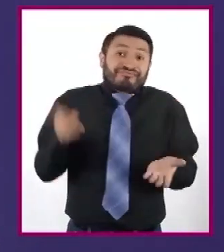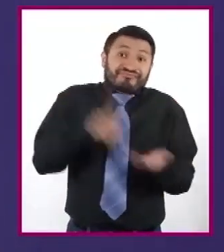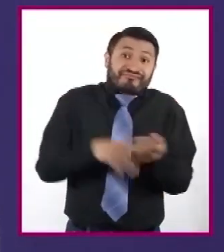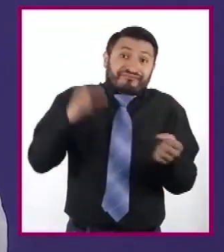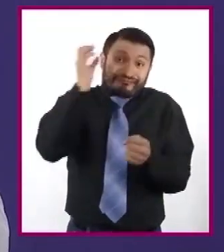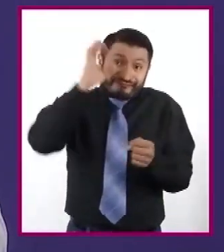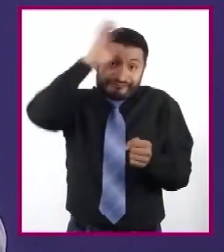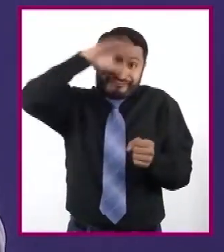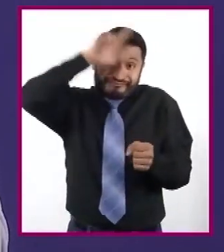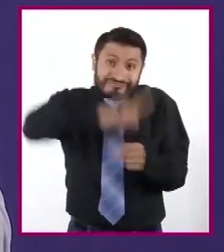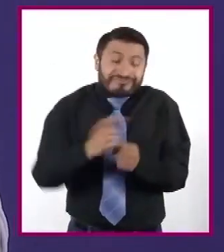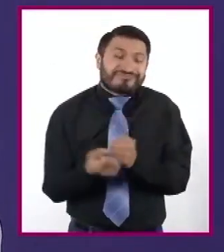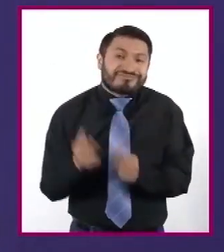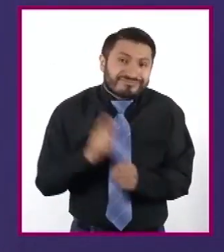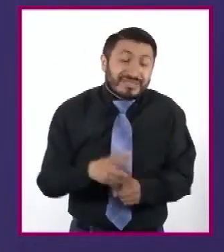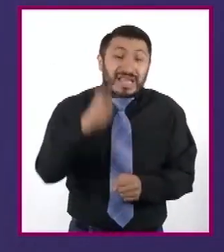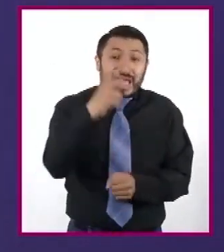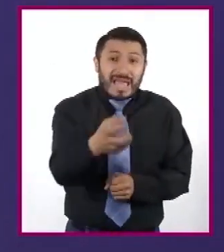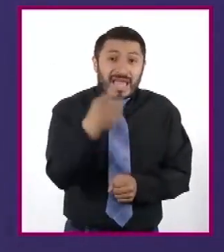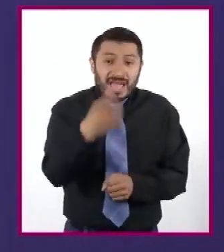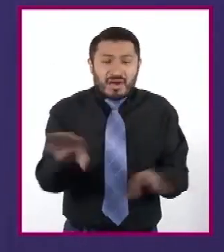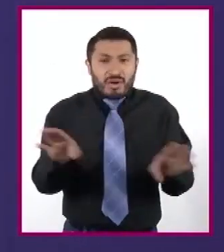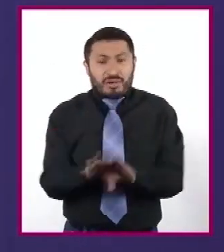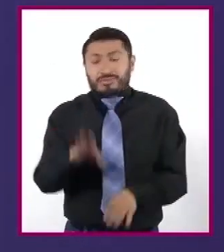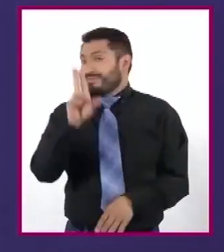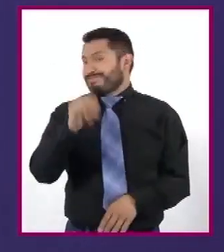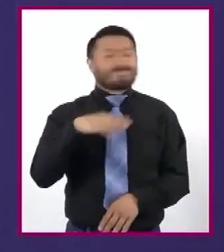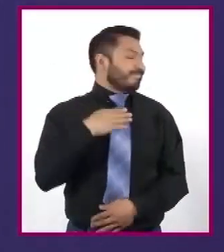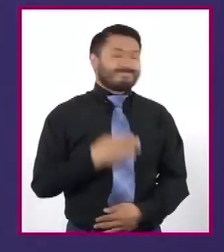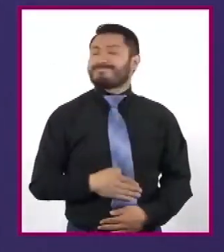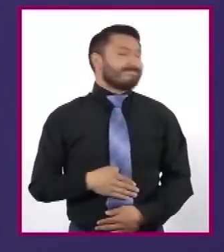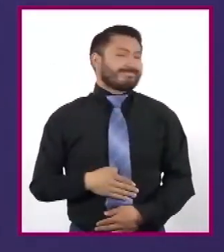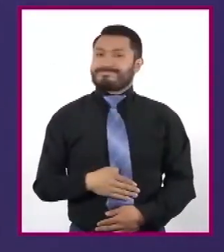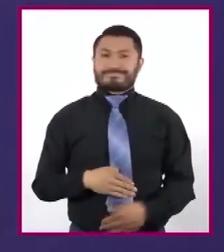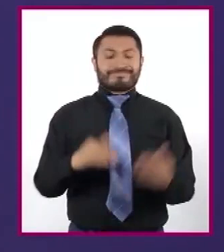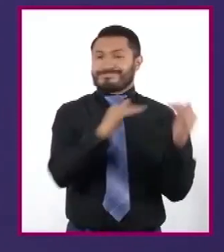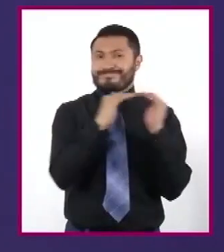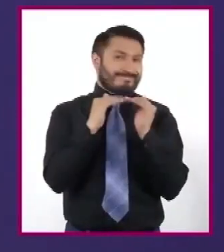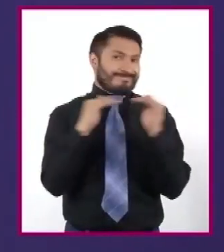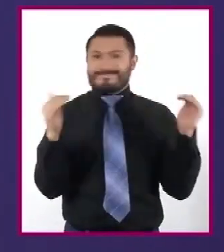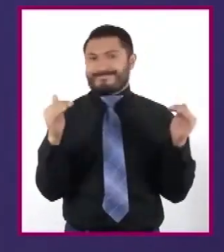social, misma que no siempre es justa con todos los grupos.